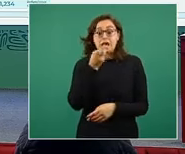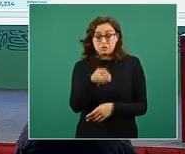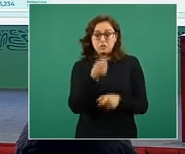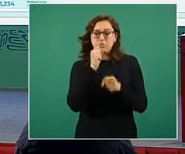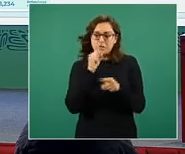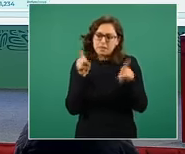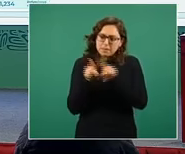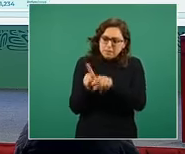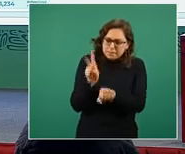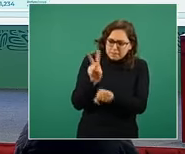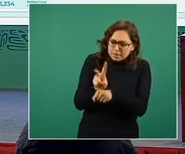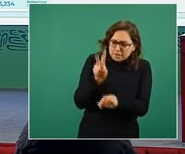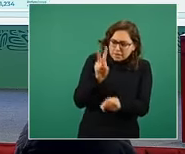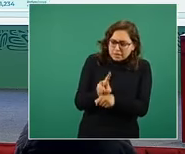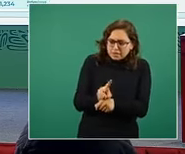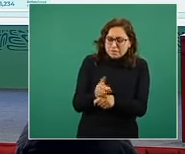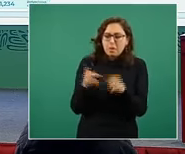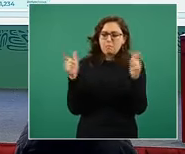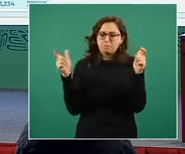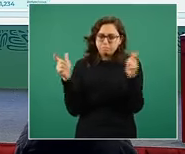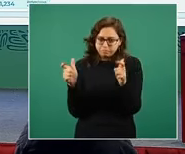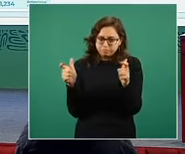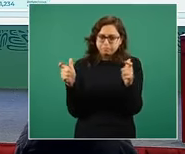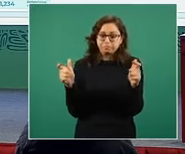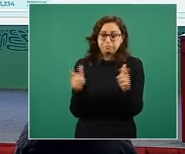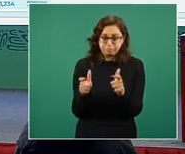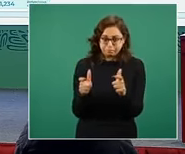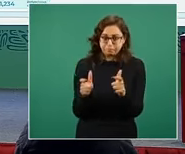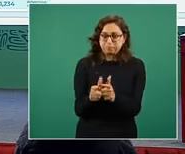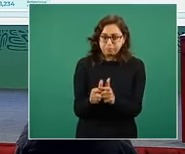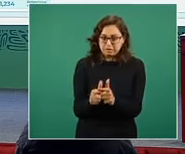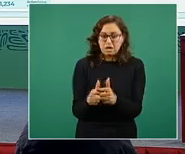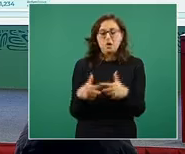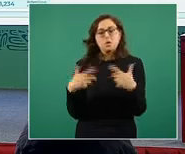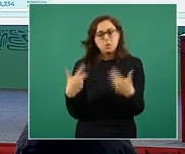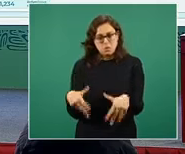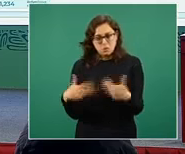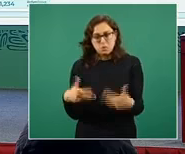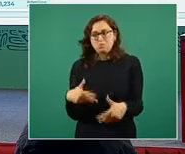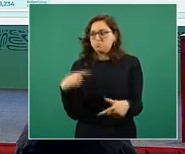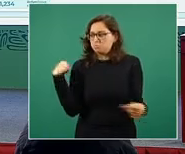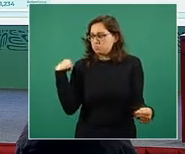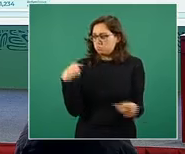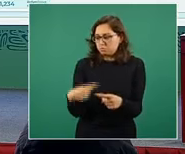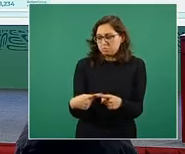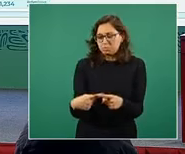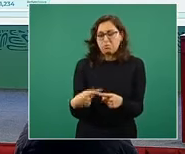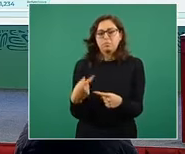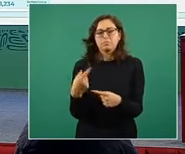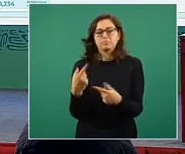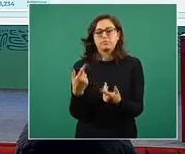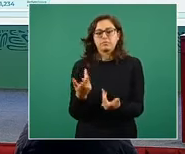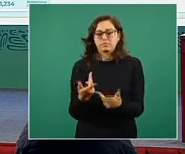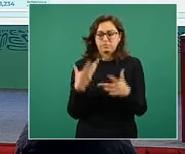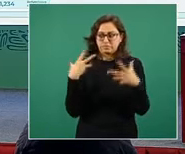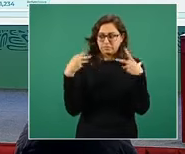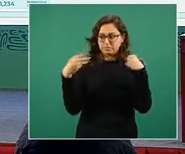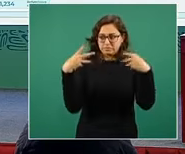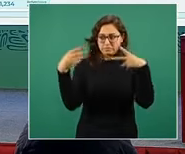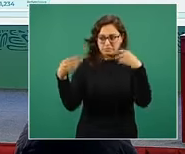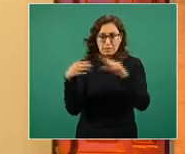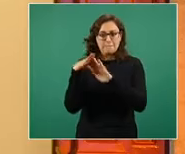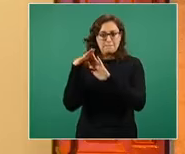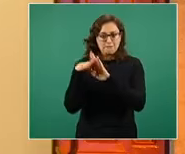dando seguimiento puntual y es uno de los porcentajes también más bajos que hemos tenido en el transcurso de la epidemia. Nos